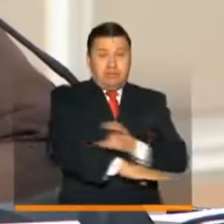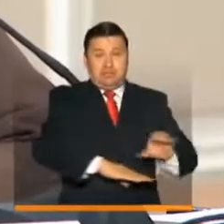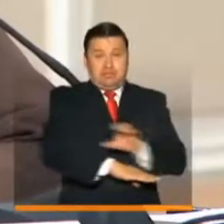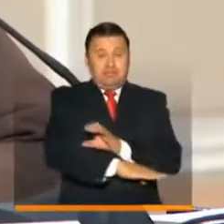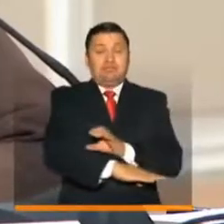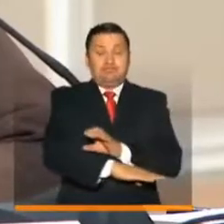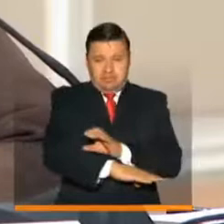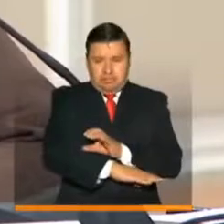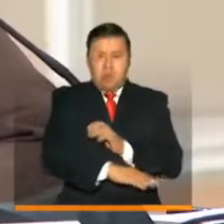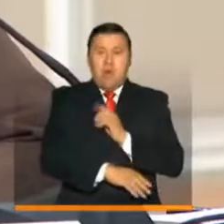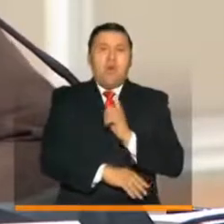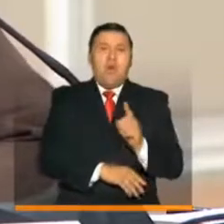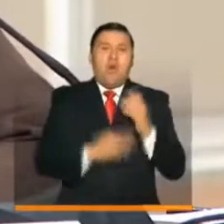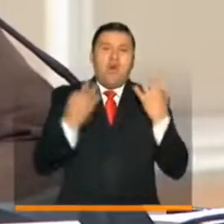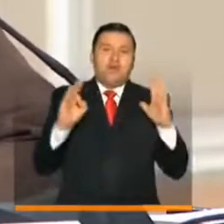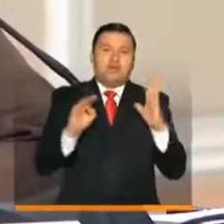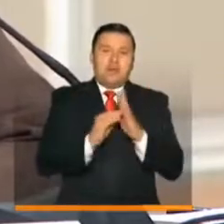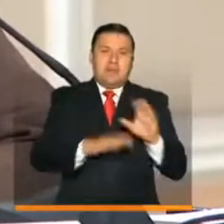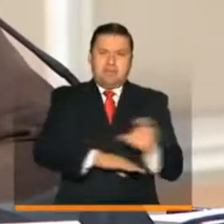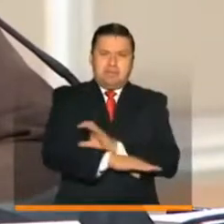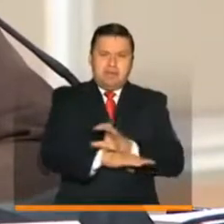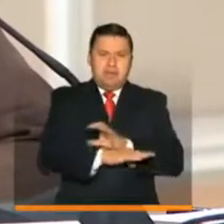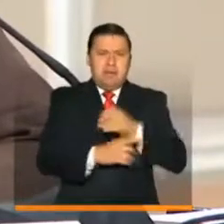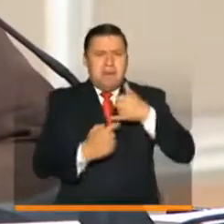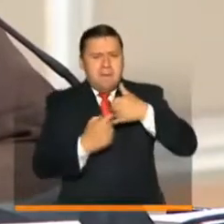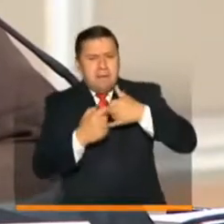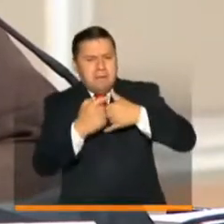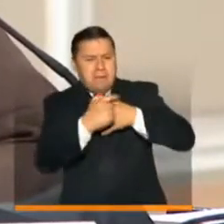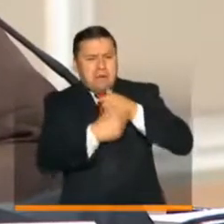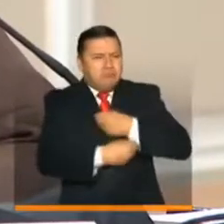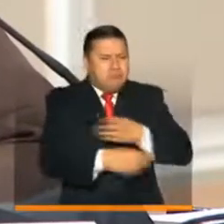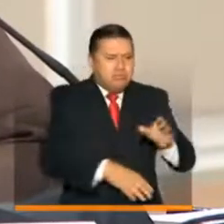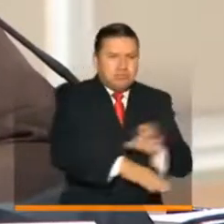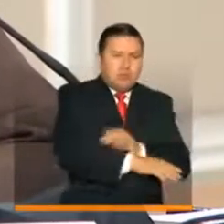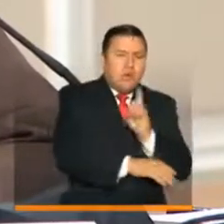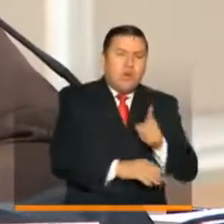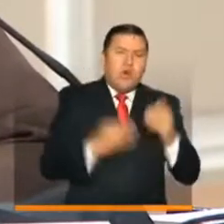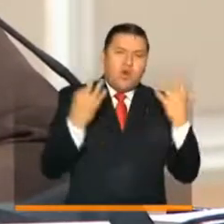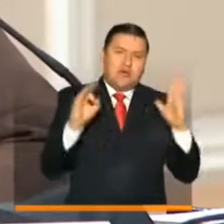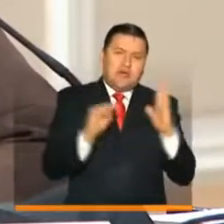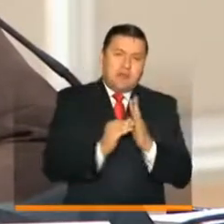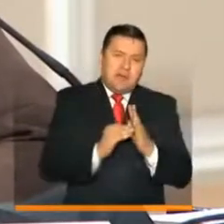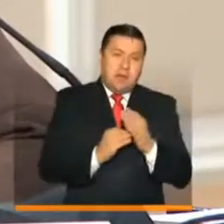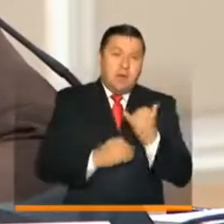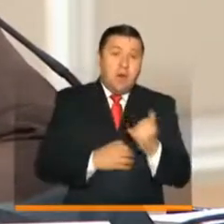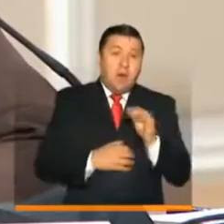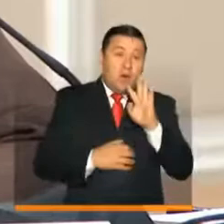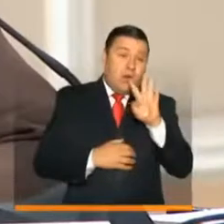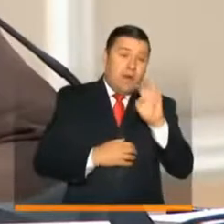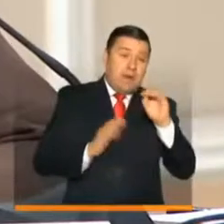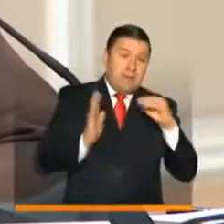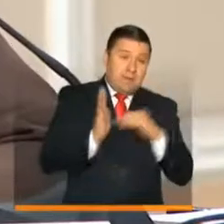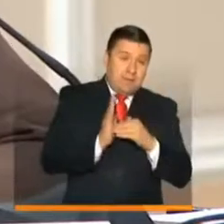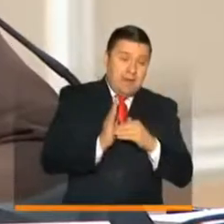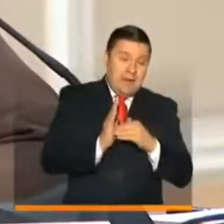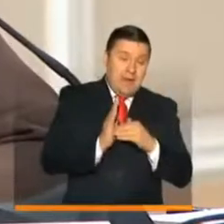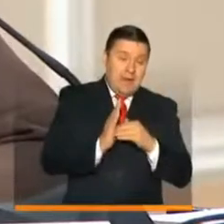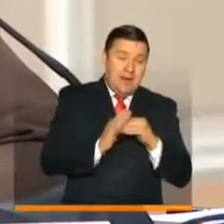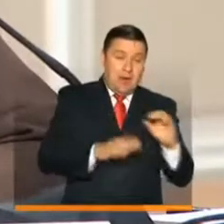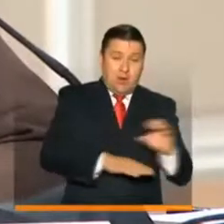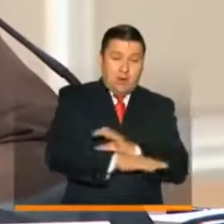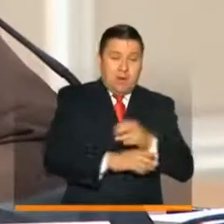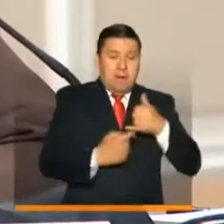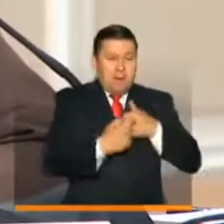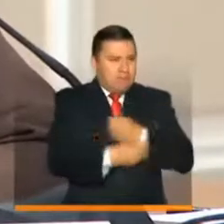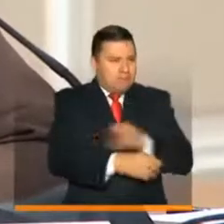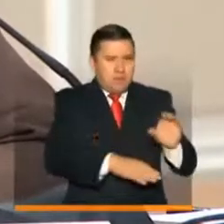fue entregar 80.000 computadores en todas las regiones de Colombia. Ya hemos entregado 40.000 computadores en todo